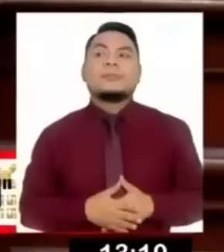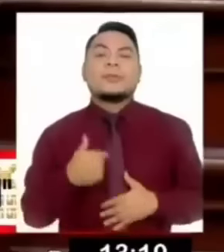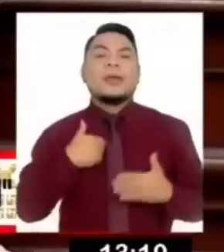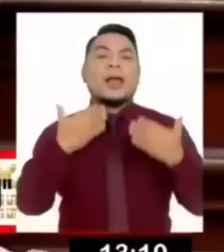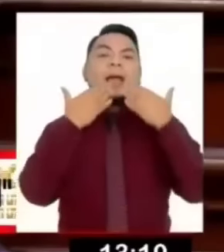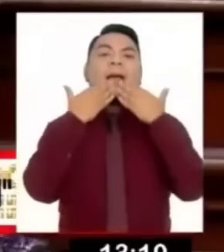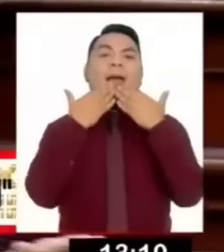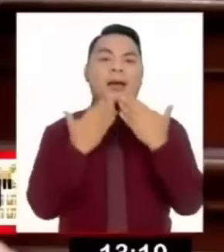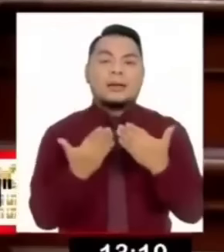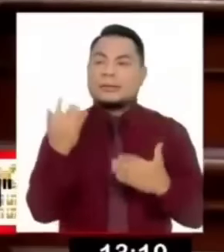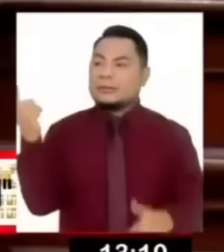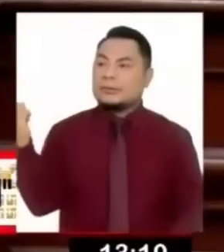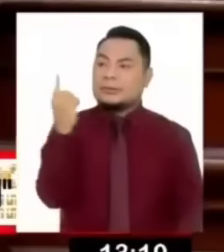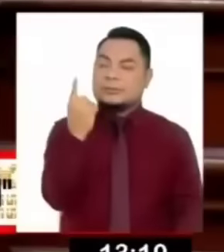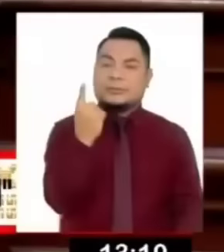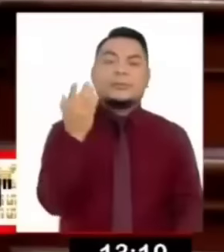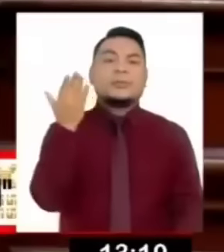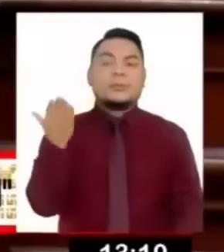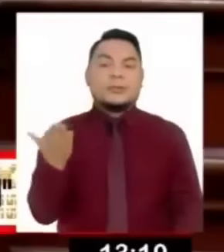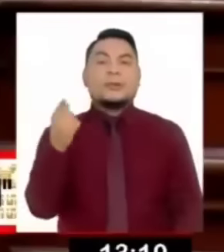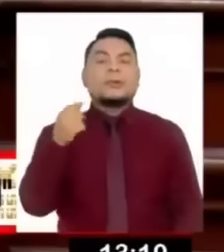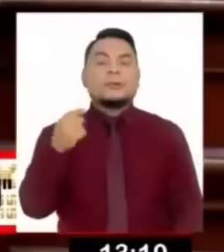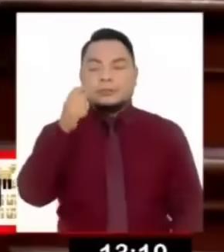agradezco la presencia de los